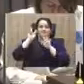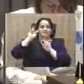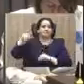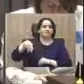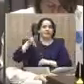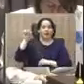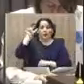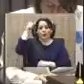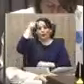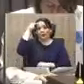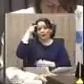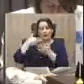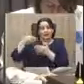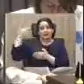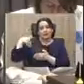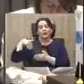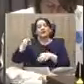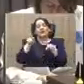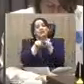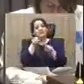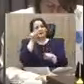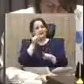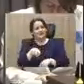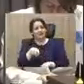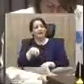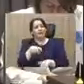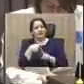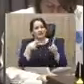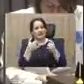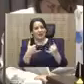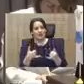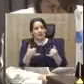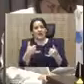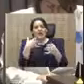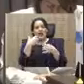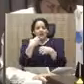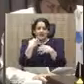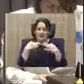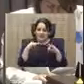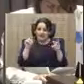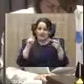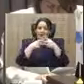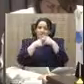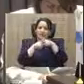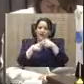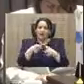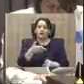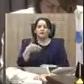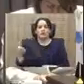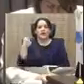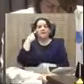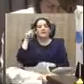supuesto, tenemos que desde ya blindar las cosas para que en este gobierno no vuelva a pasar lo mismo. Pido el apoyo a los